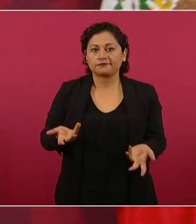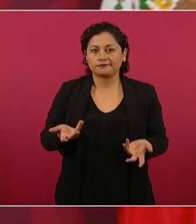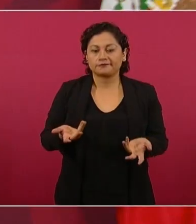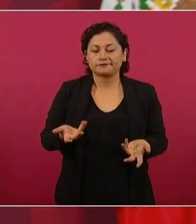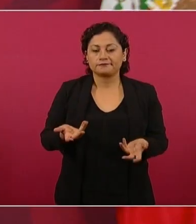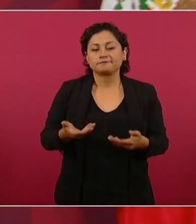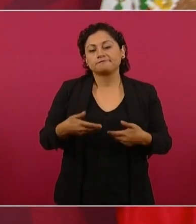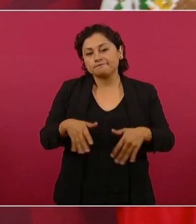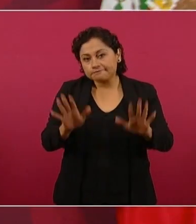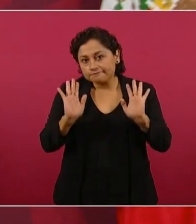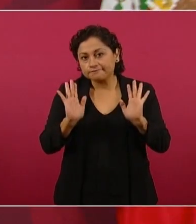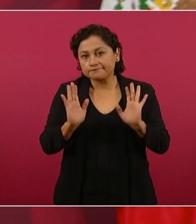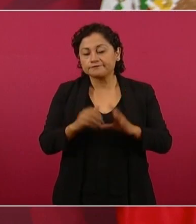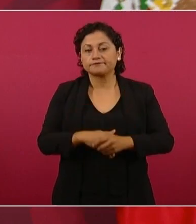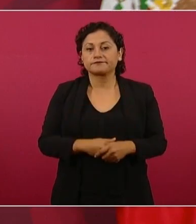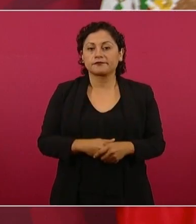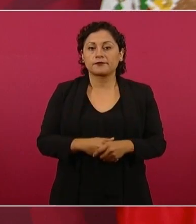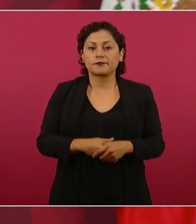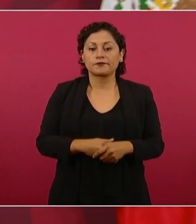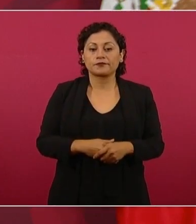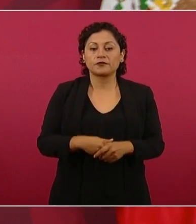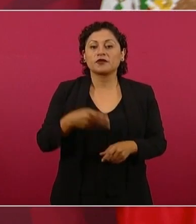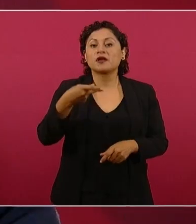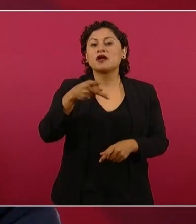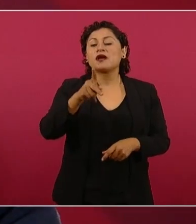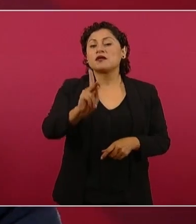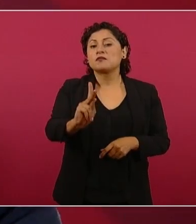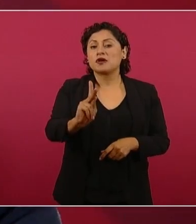pero no aspiramos nosotros